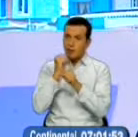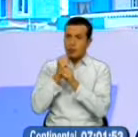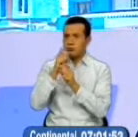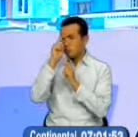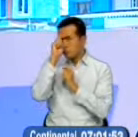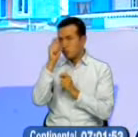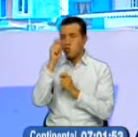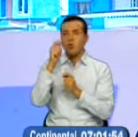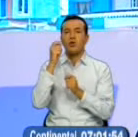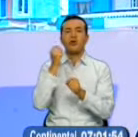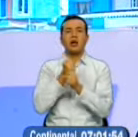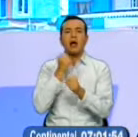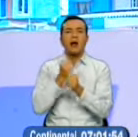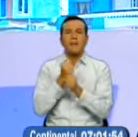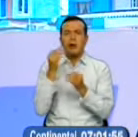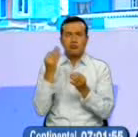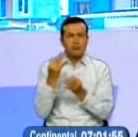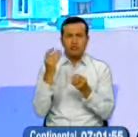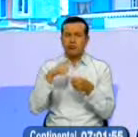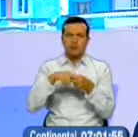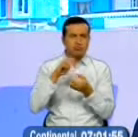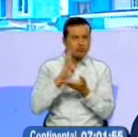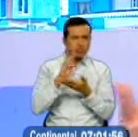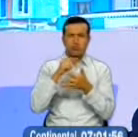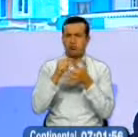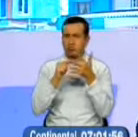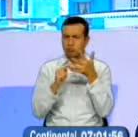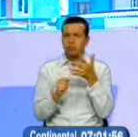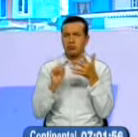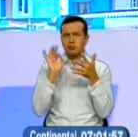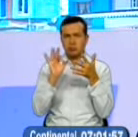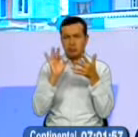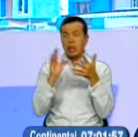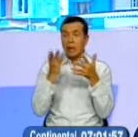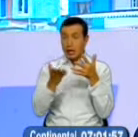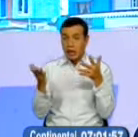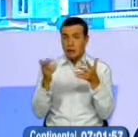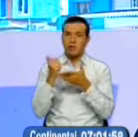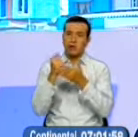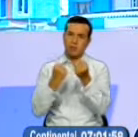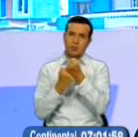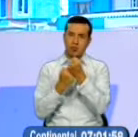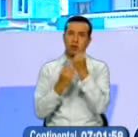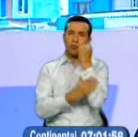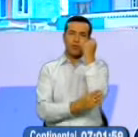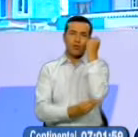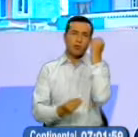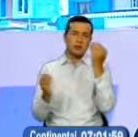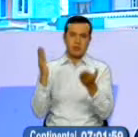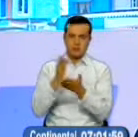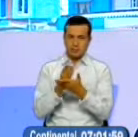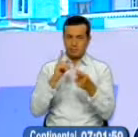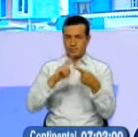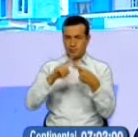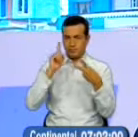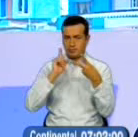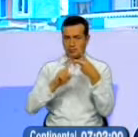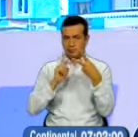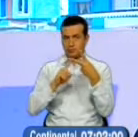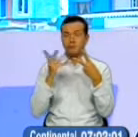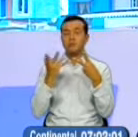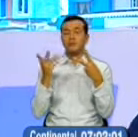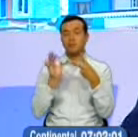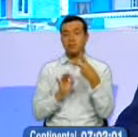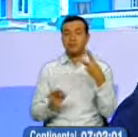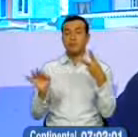no es tercerizado, el trabajo que es adecuado, es el vehículo fundamental para la reducción de pobreza. El segundo elemento